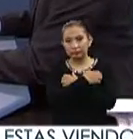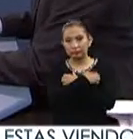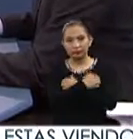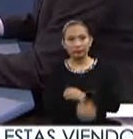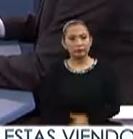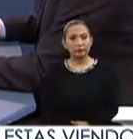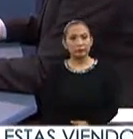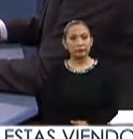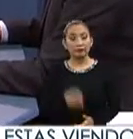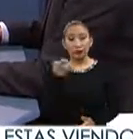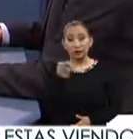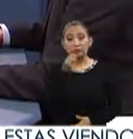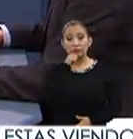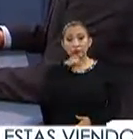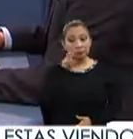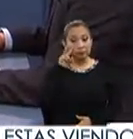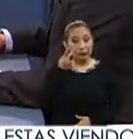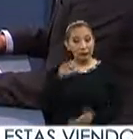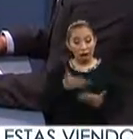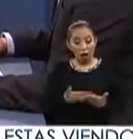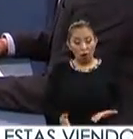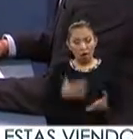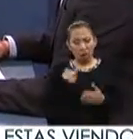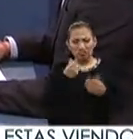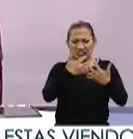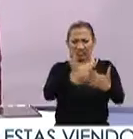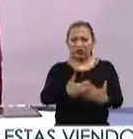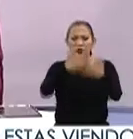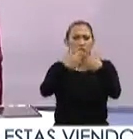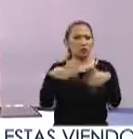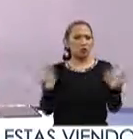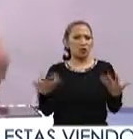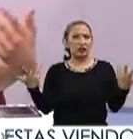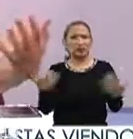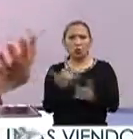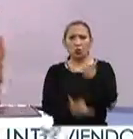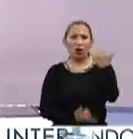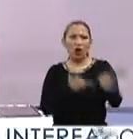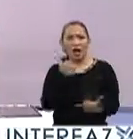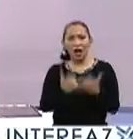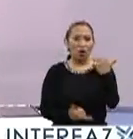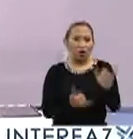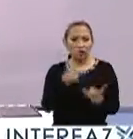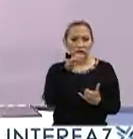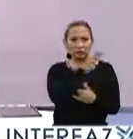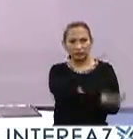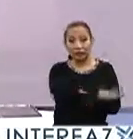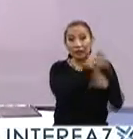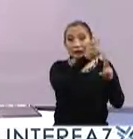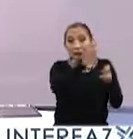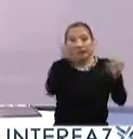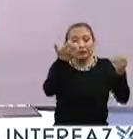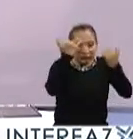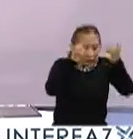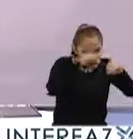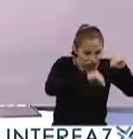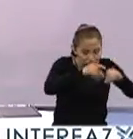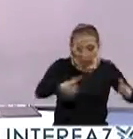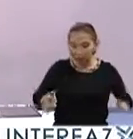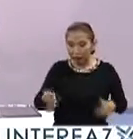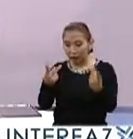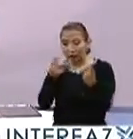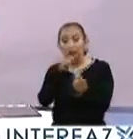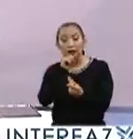educación. Y eso sin tomar en cuenta que ahora hay toda una industria de los videojuegos, no solo en el tema de crearlos y